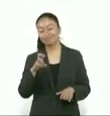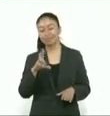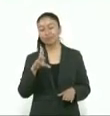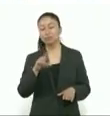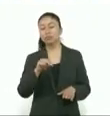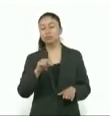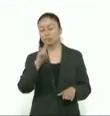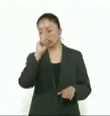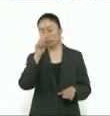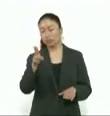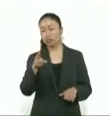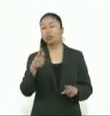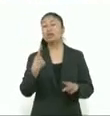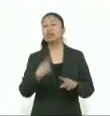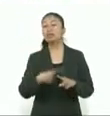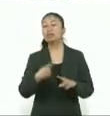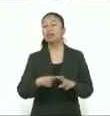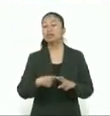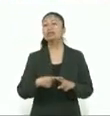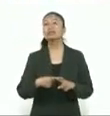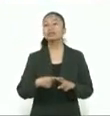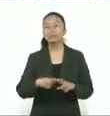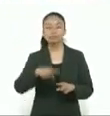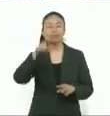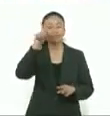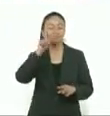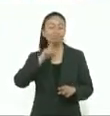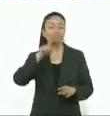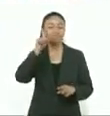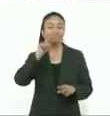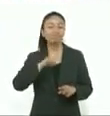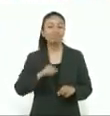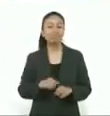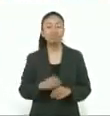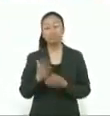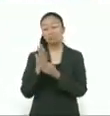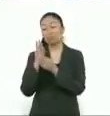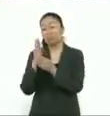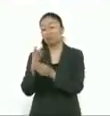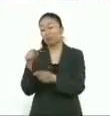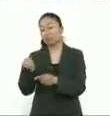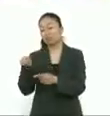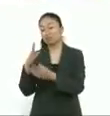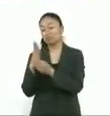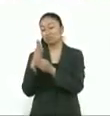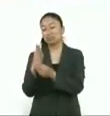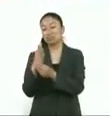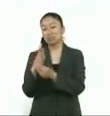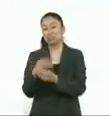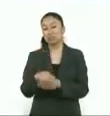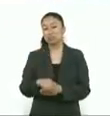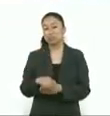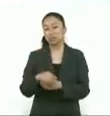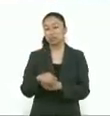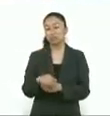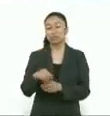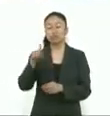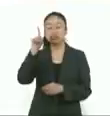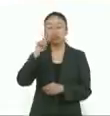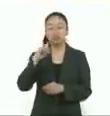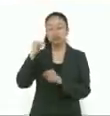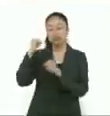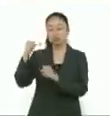las mujeres. Se quieren erigir como feministas, pero son los que cerraron